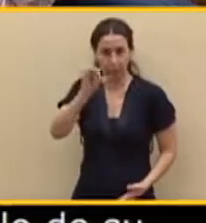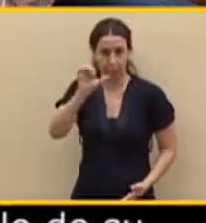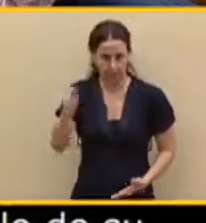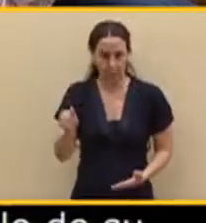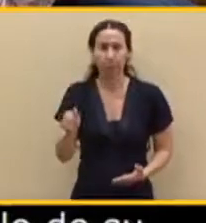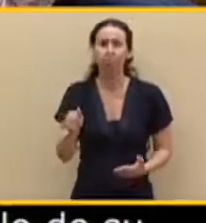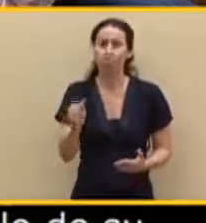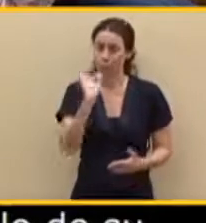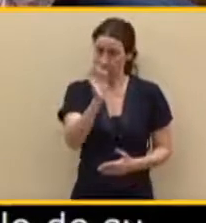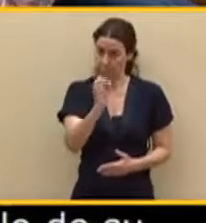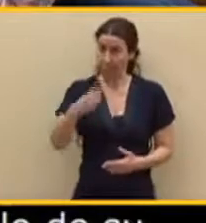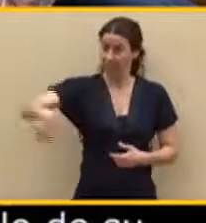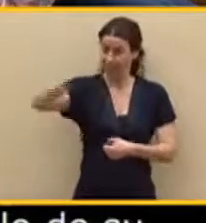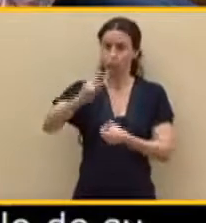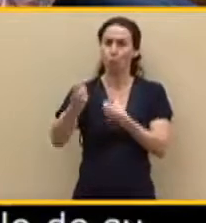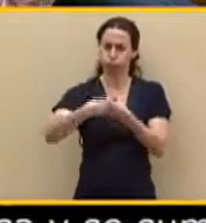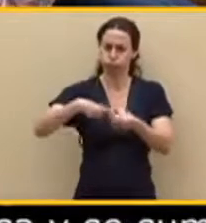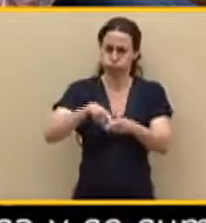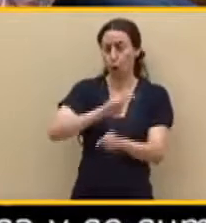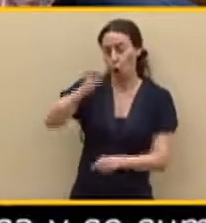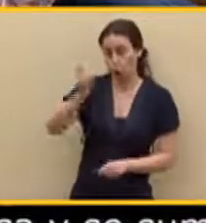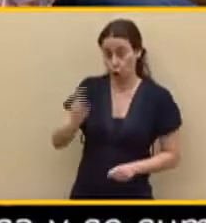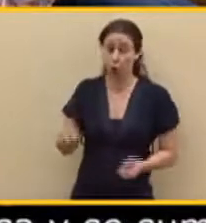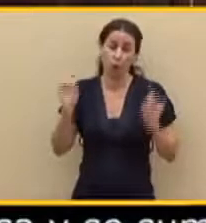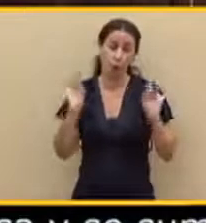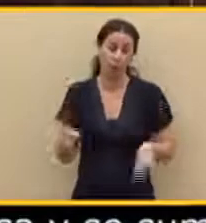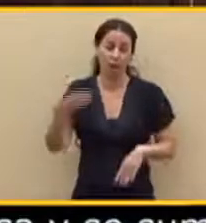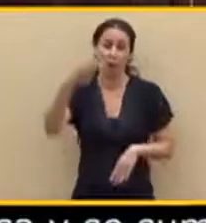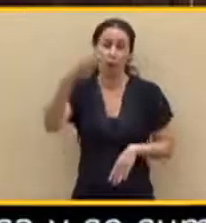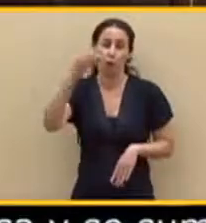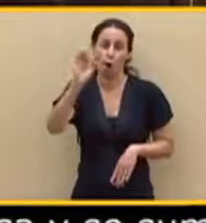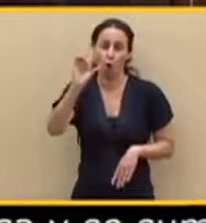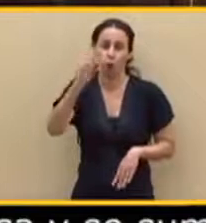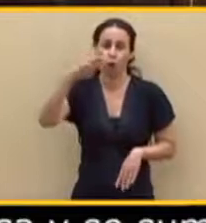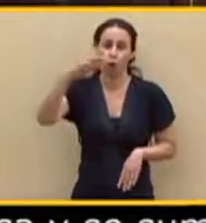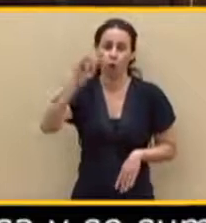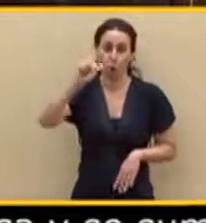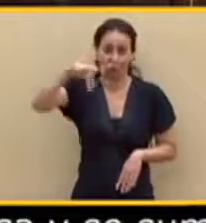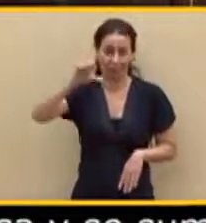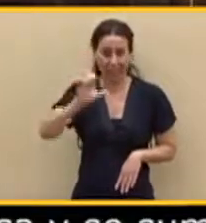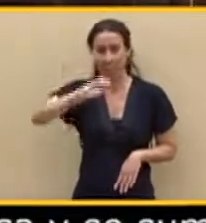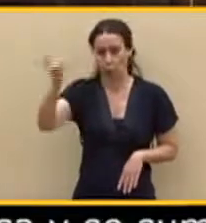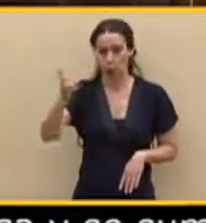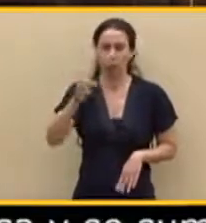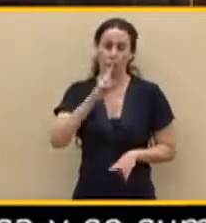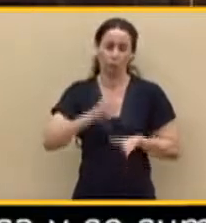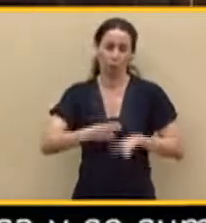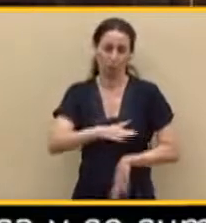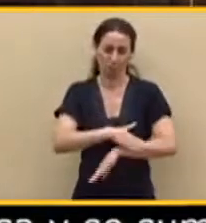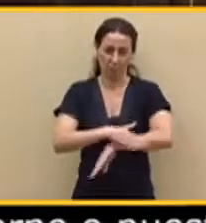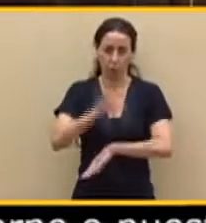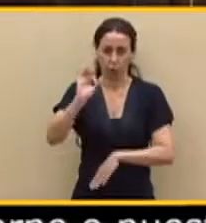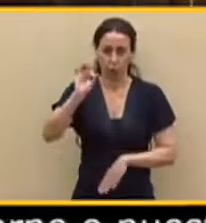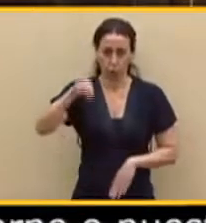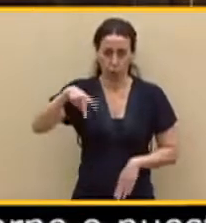suman otros nombres no tan ilustres como los de Bertín Osborne o nuestro ministro offshore Soria, del que voy a hablar un poquito más adelante.